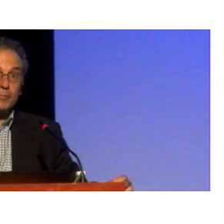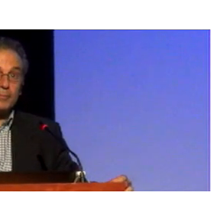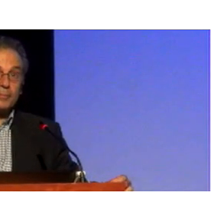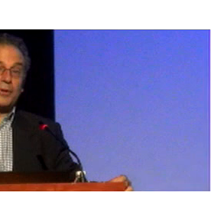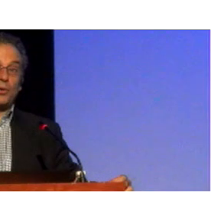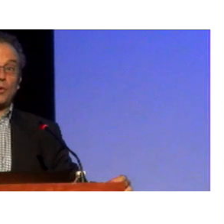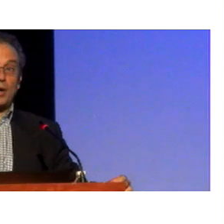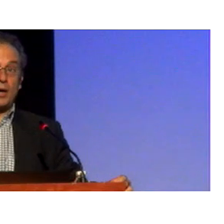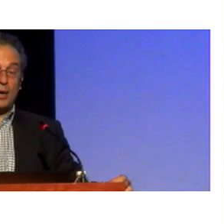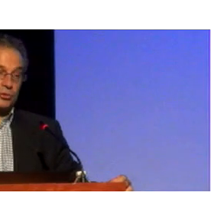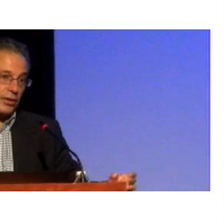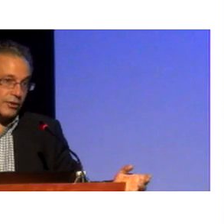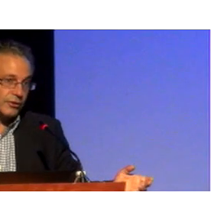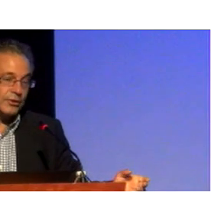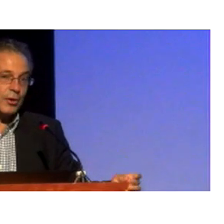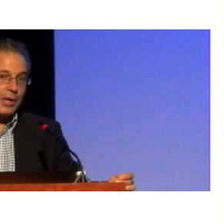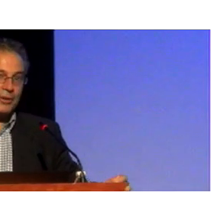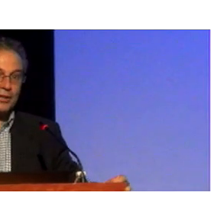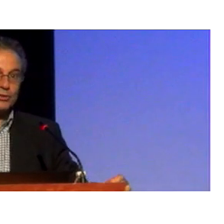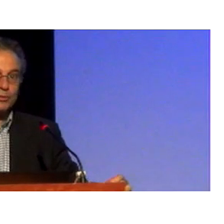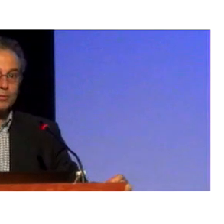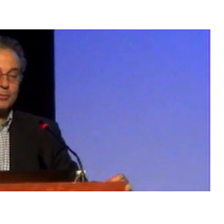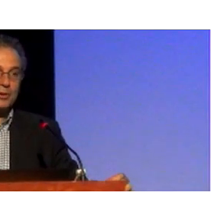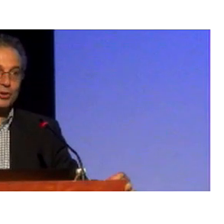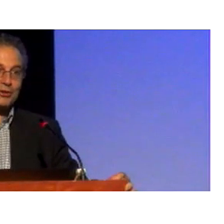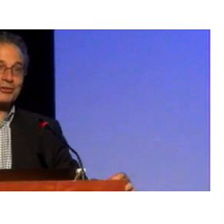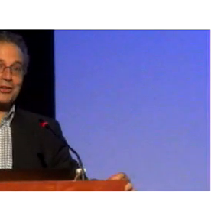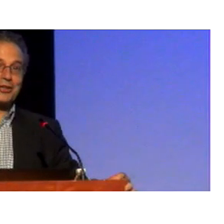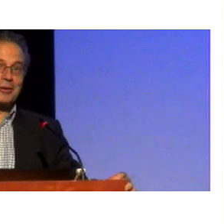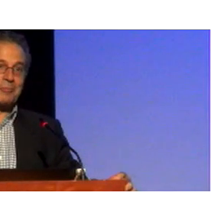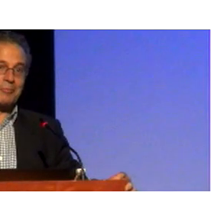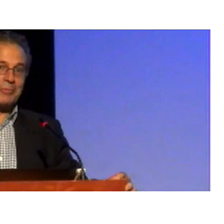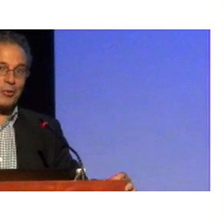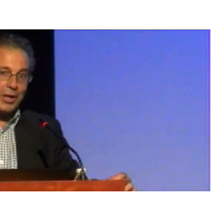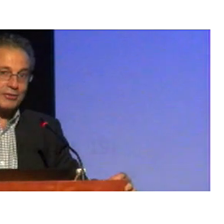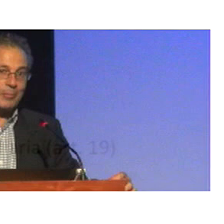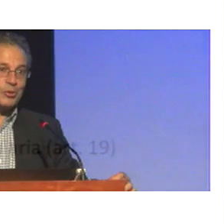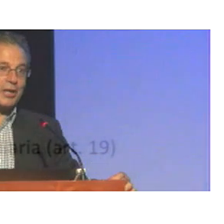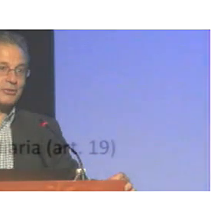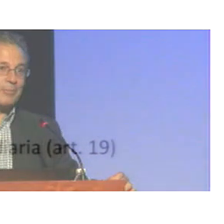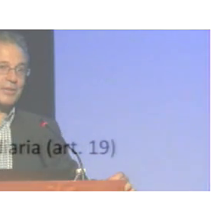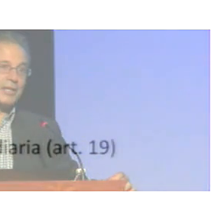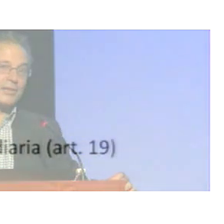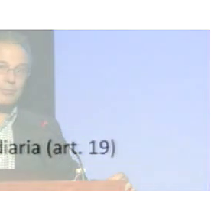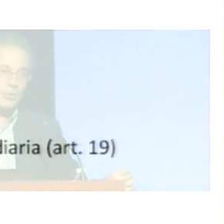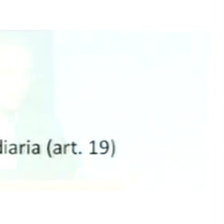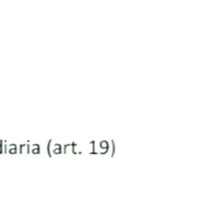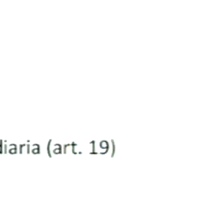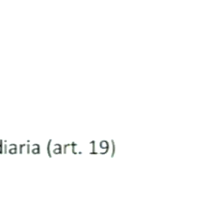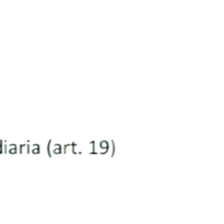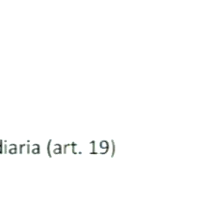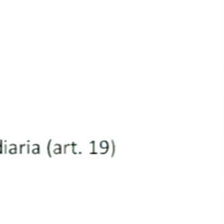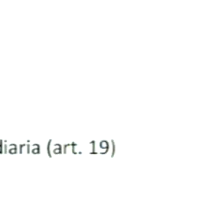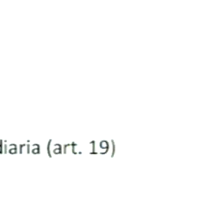pero a ustedes Obviamente que son personas que están vinculadas al mundo de la discapacidad al mundo